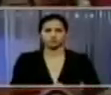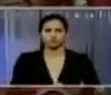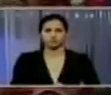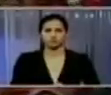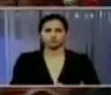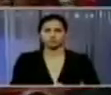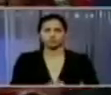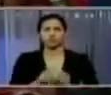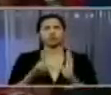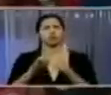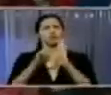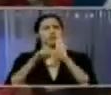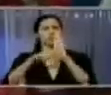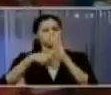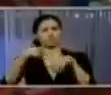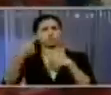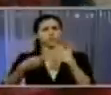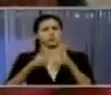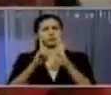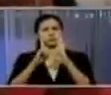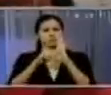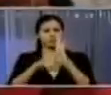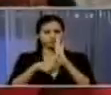Luego de...